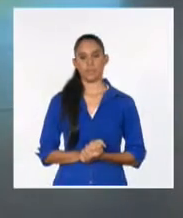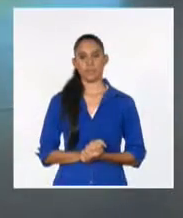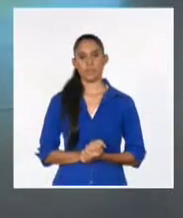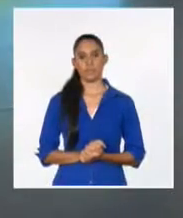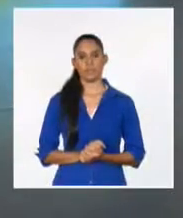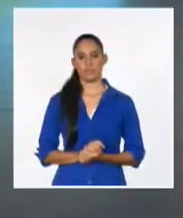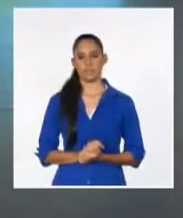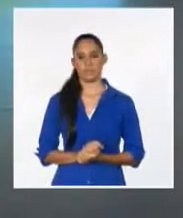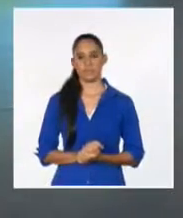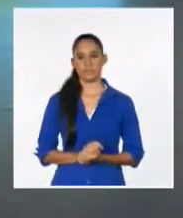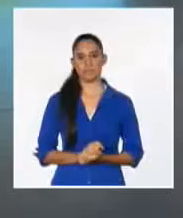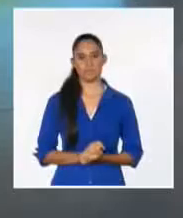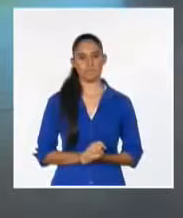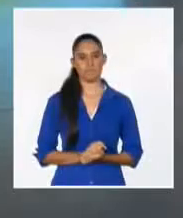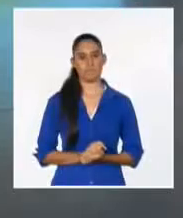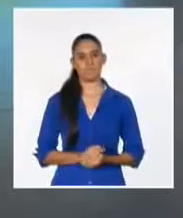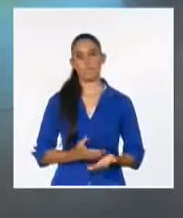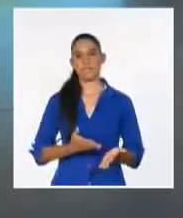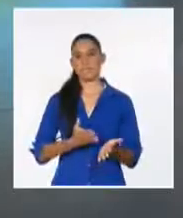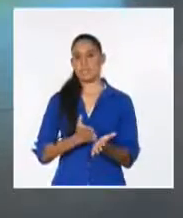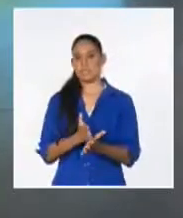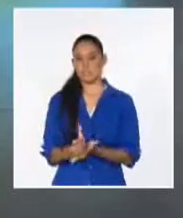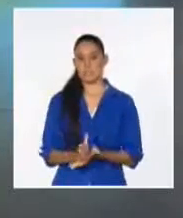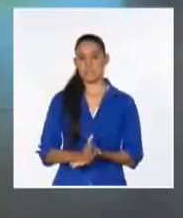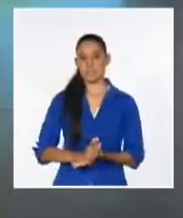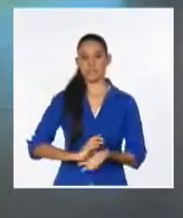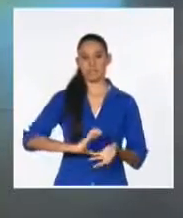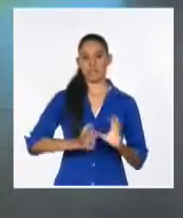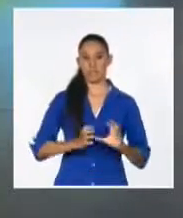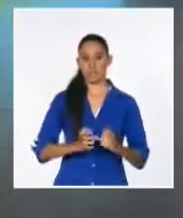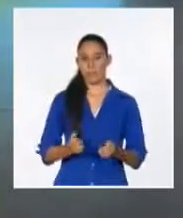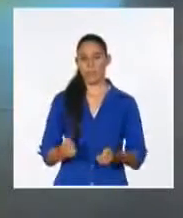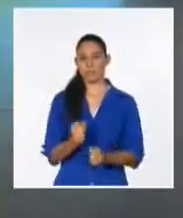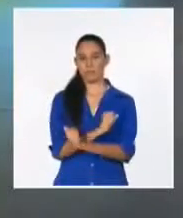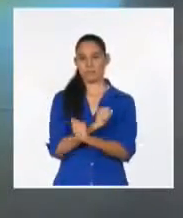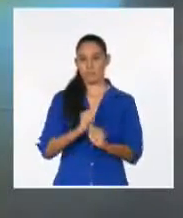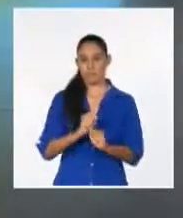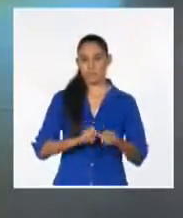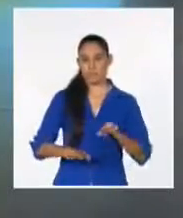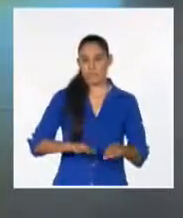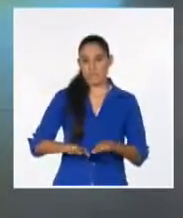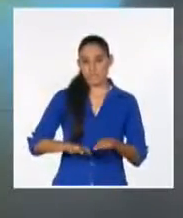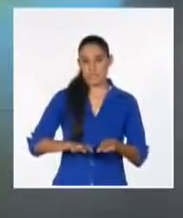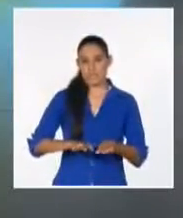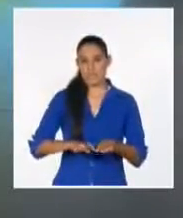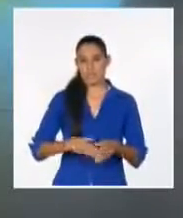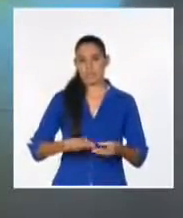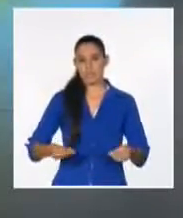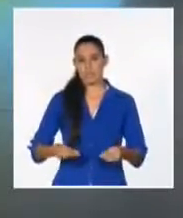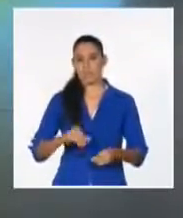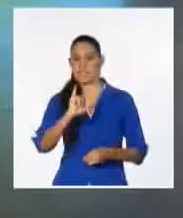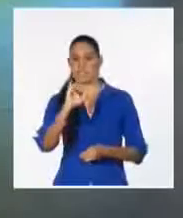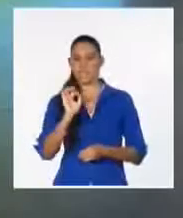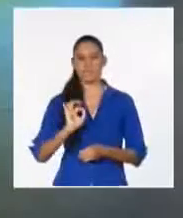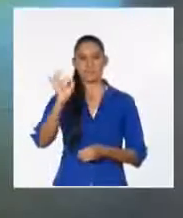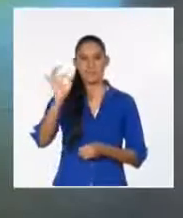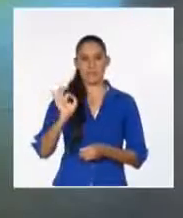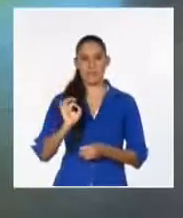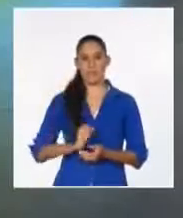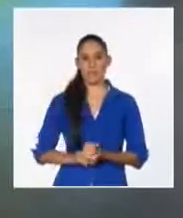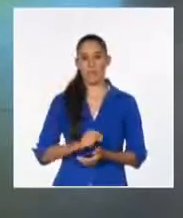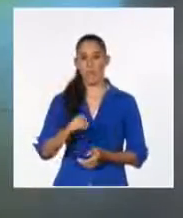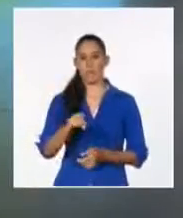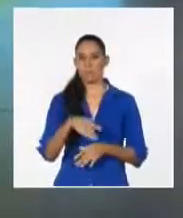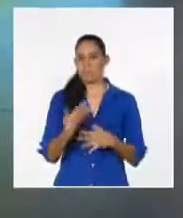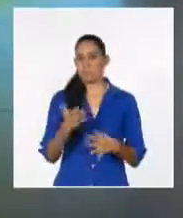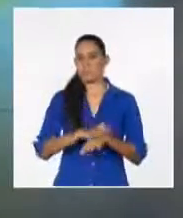Y sigue temblando la tierra en Afganistán. Hoy un nuevo terremoto también superior a 6 grados en la escala de Richter provocó la muerte de al